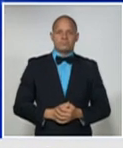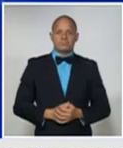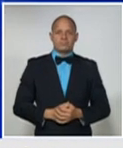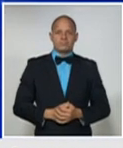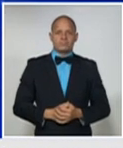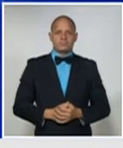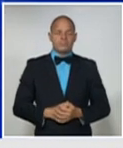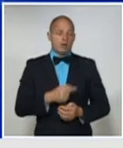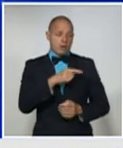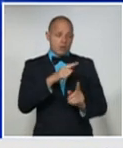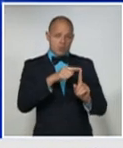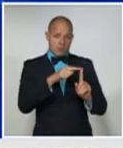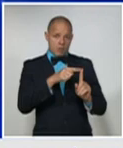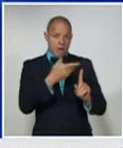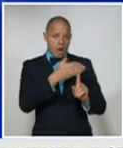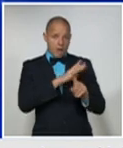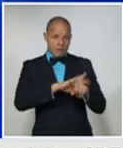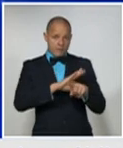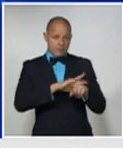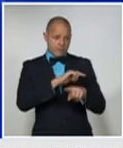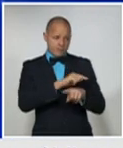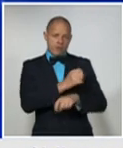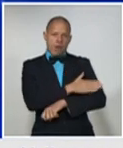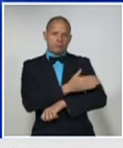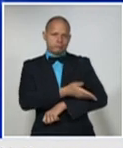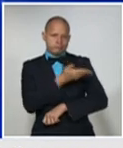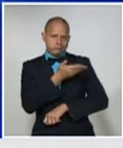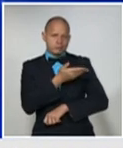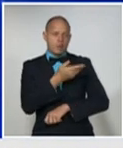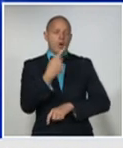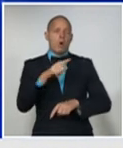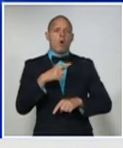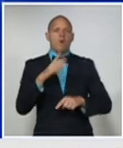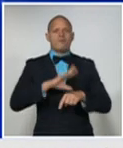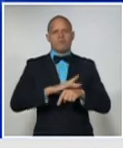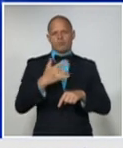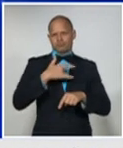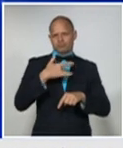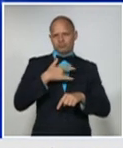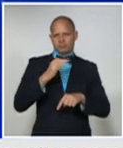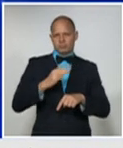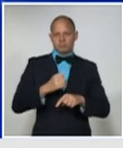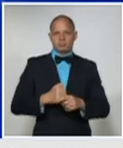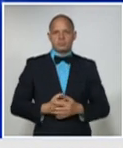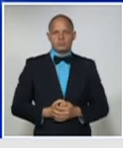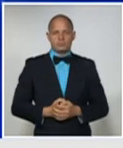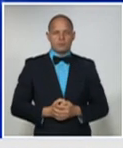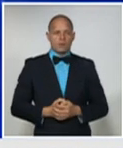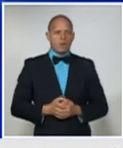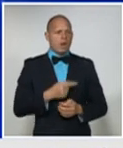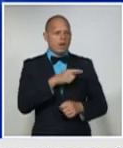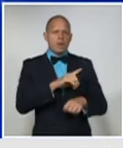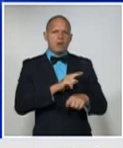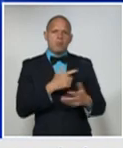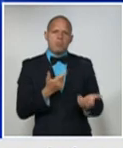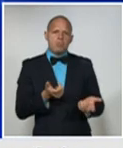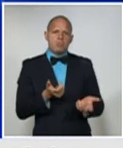antecedentes de hipertensión arterial y cardiopatía isquémica. Este paciente